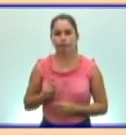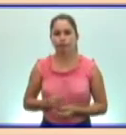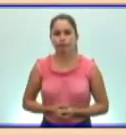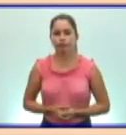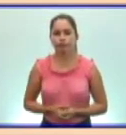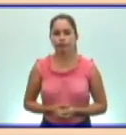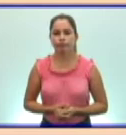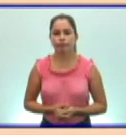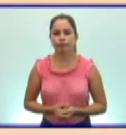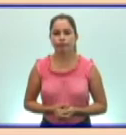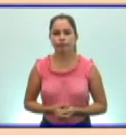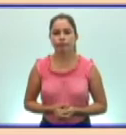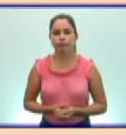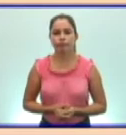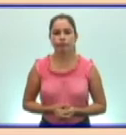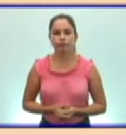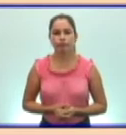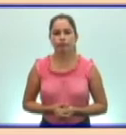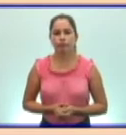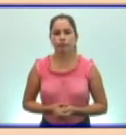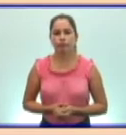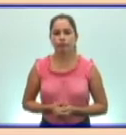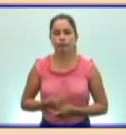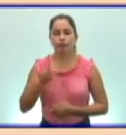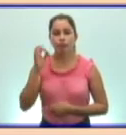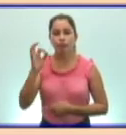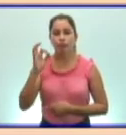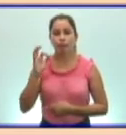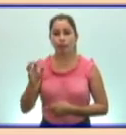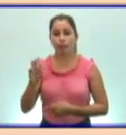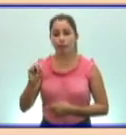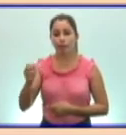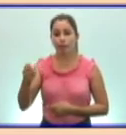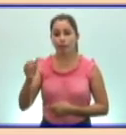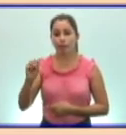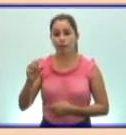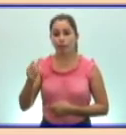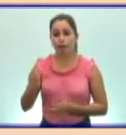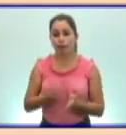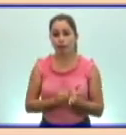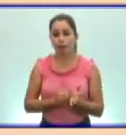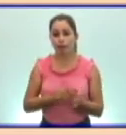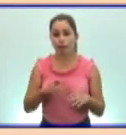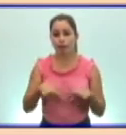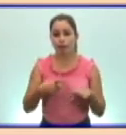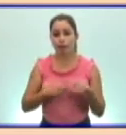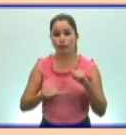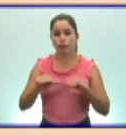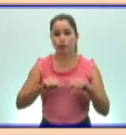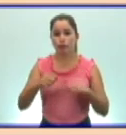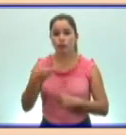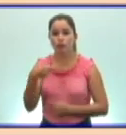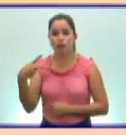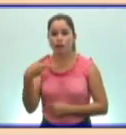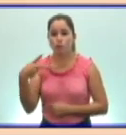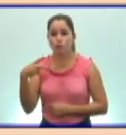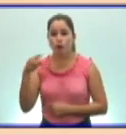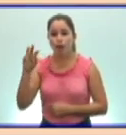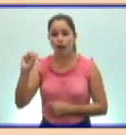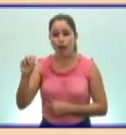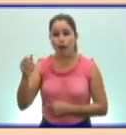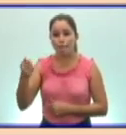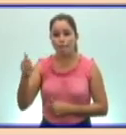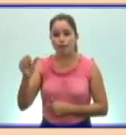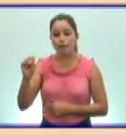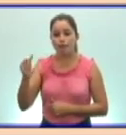Como ustedes pueden apreciar, tanto por ciento en masa de soluto de la disolución será igual a la masa de la